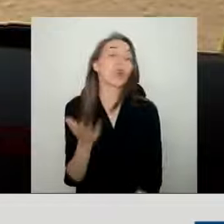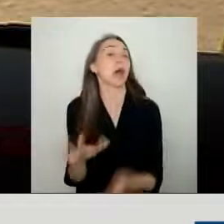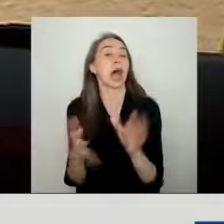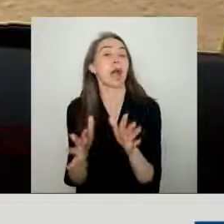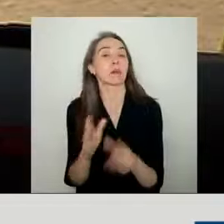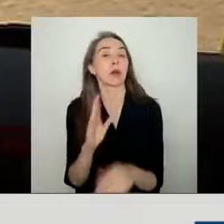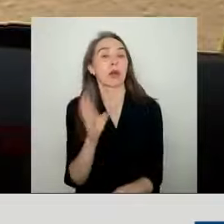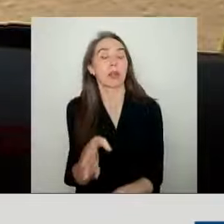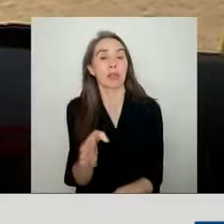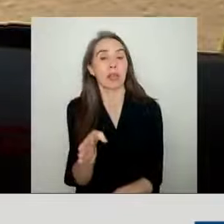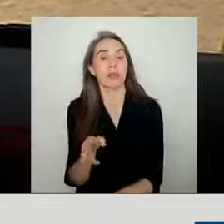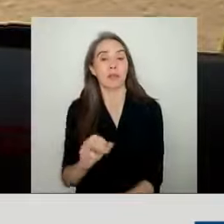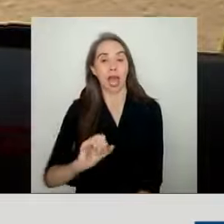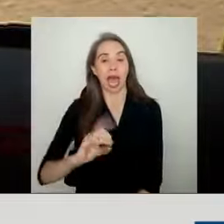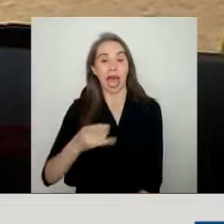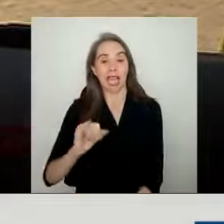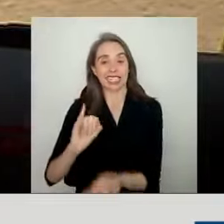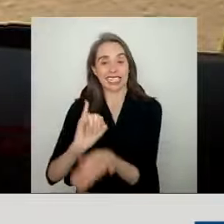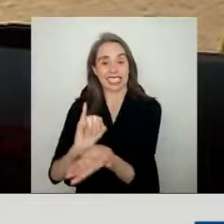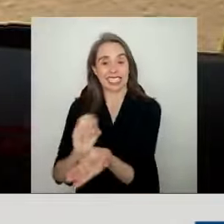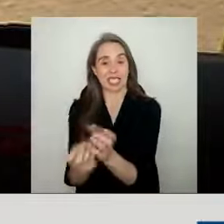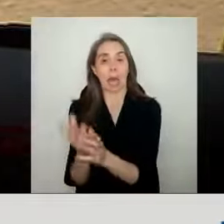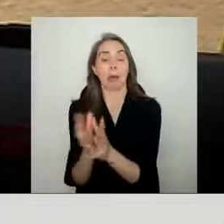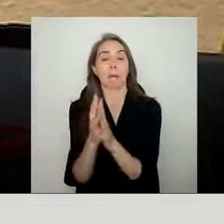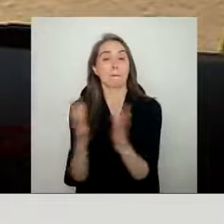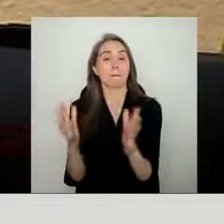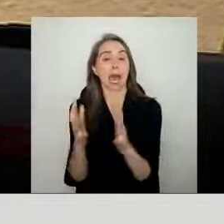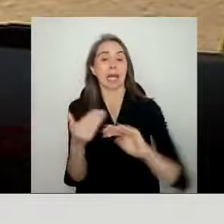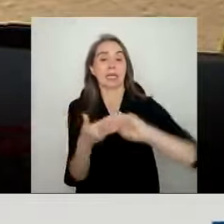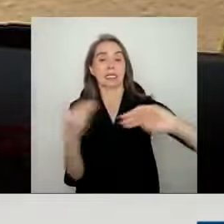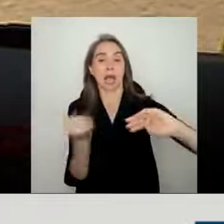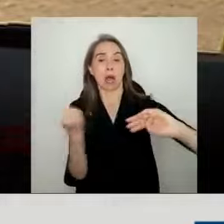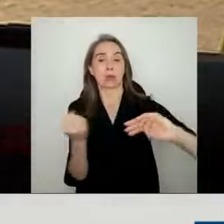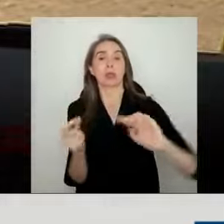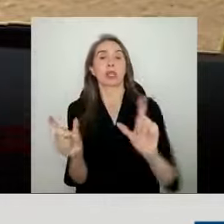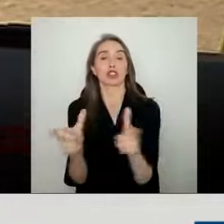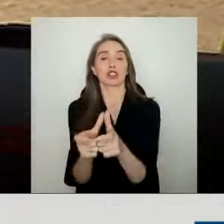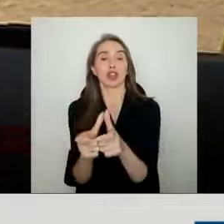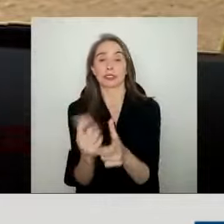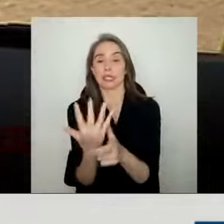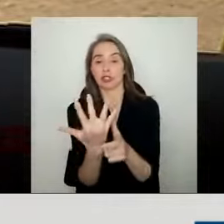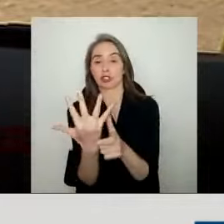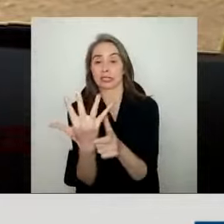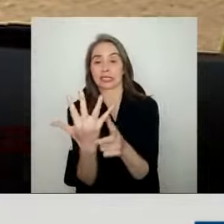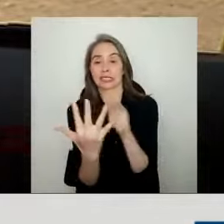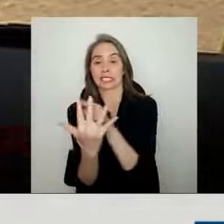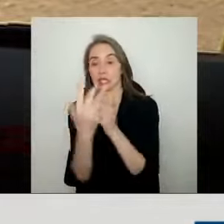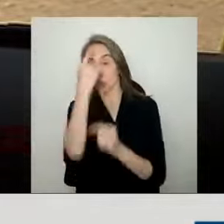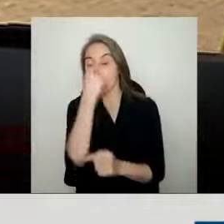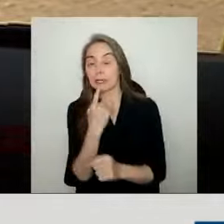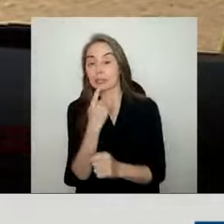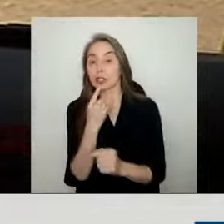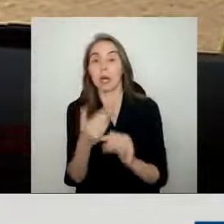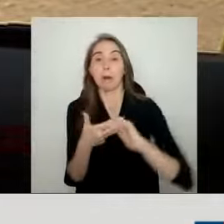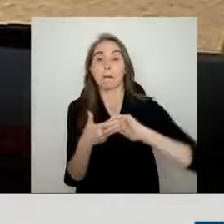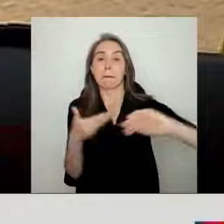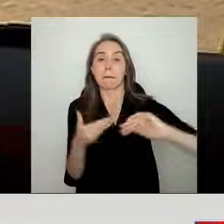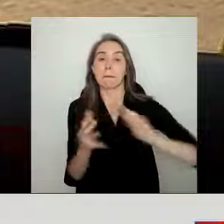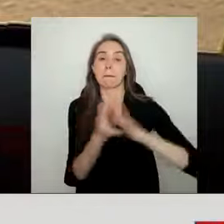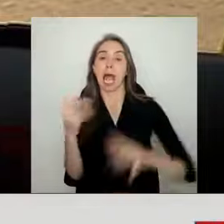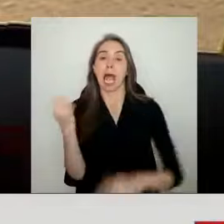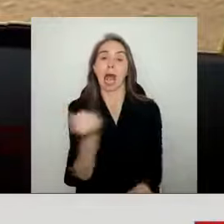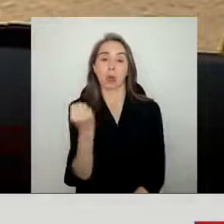agencia mayores grados de autonomía el consejo de cinco personas mayores grados de autonomía porque creo que es importante